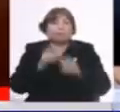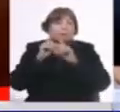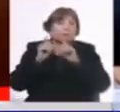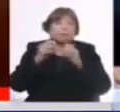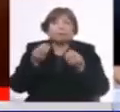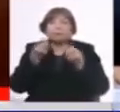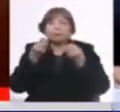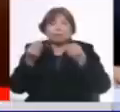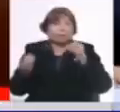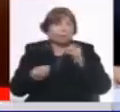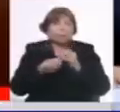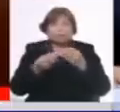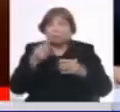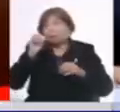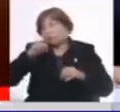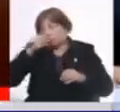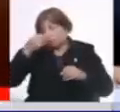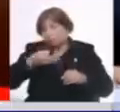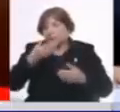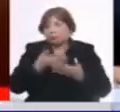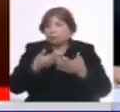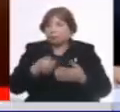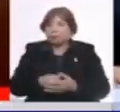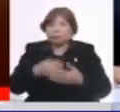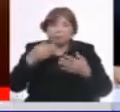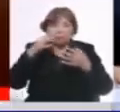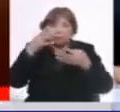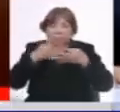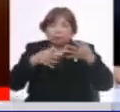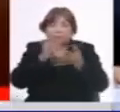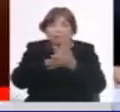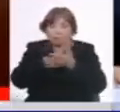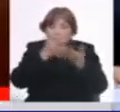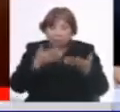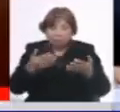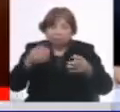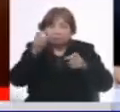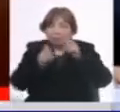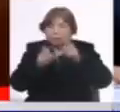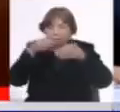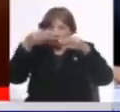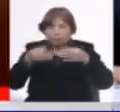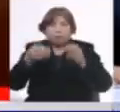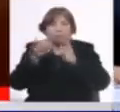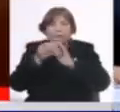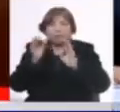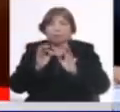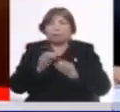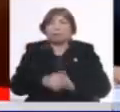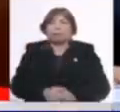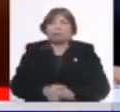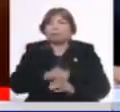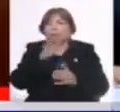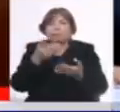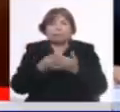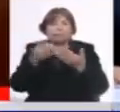pregunta, ¿cómo se va a reforzar? Lógicamente, logísticamente, con personal adecuado y